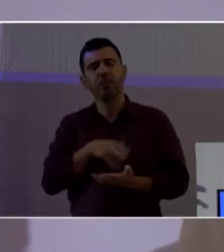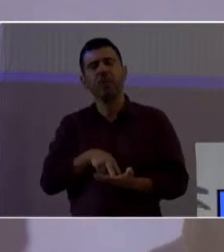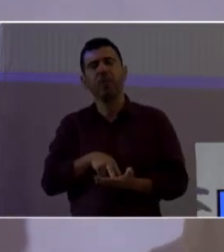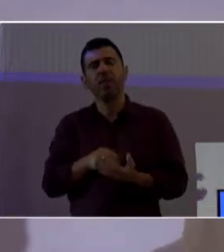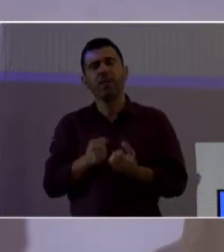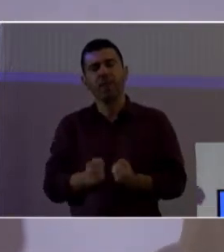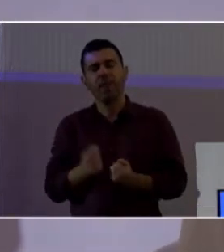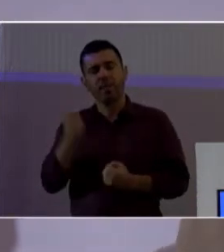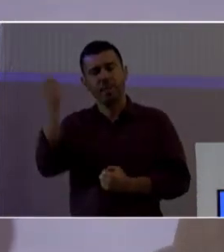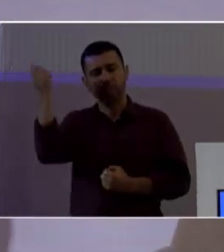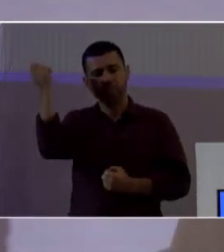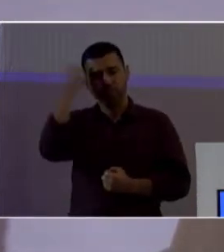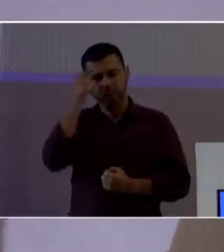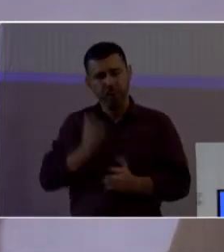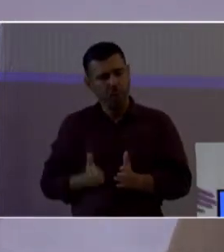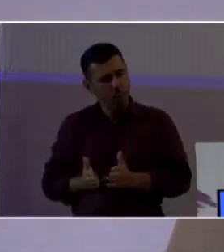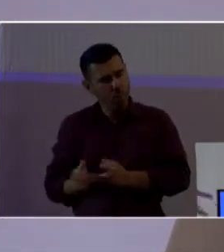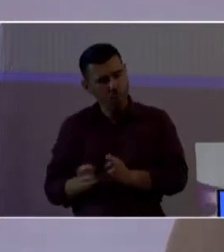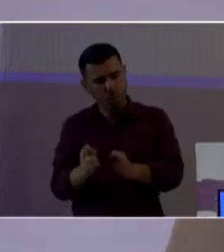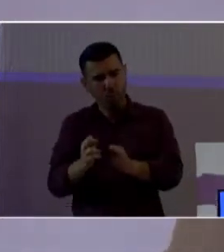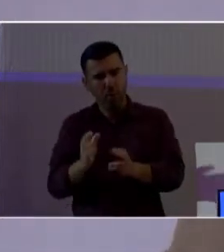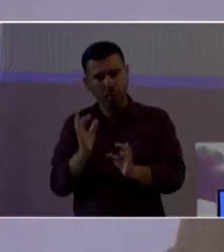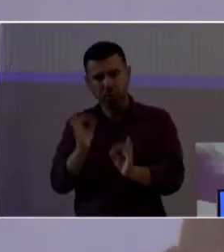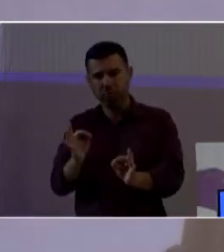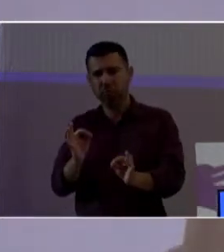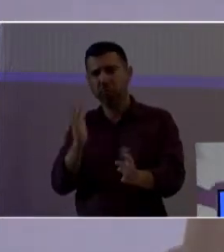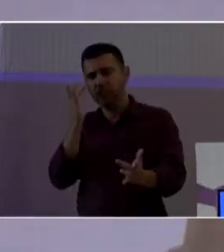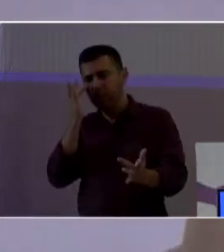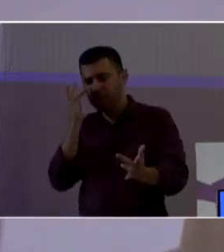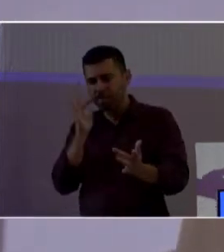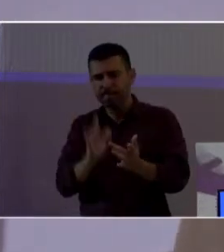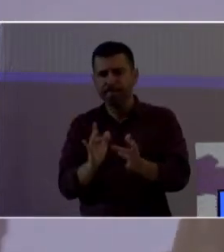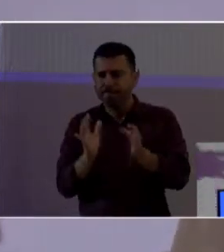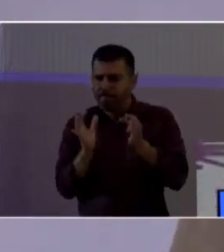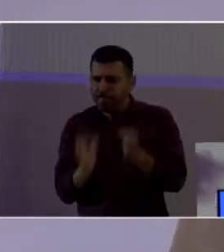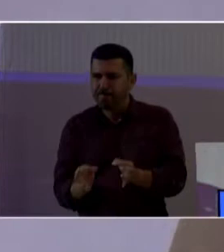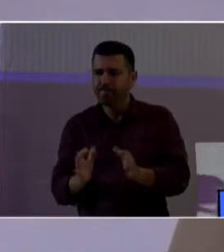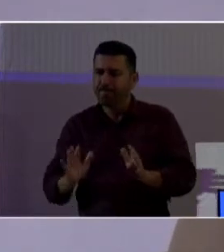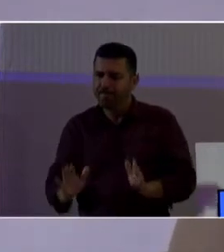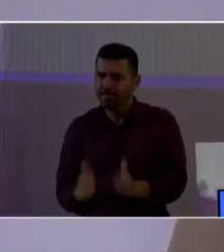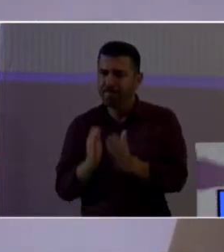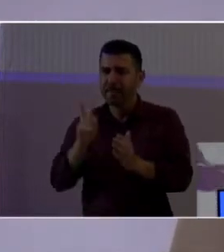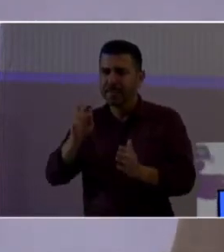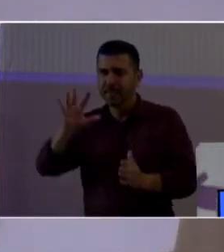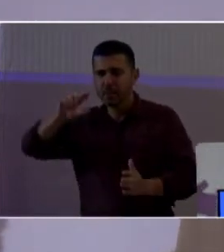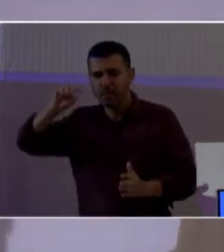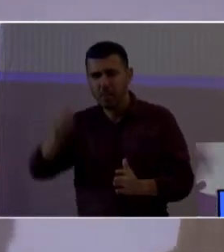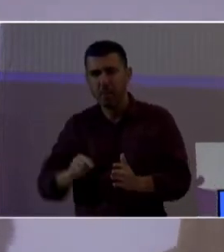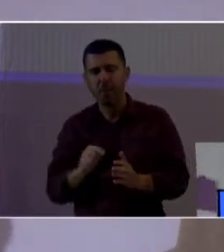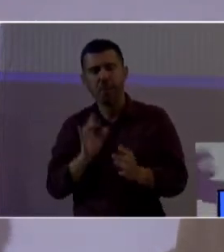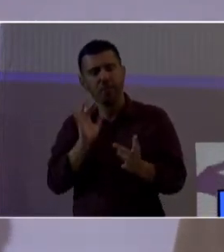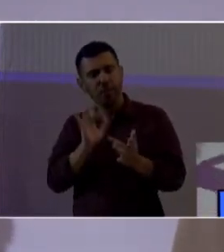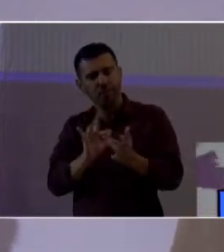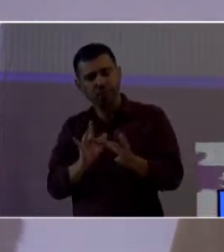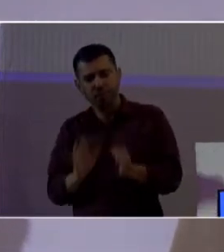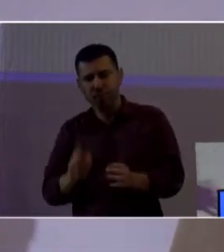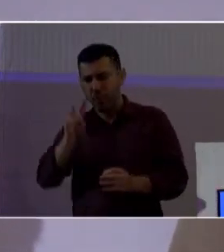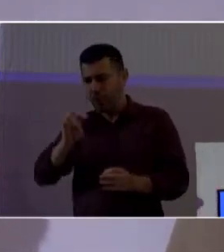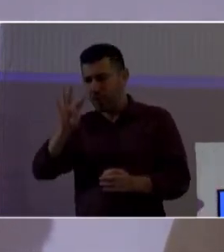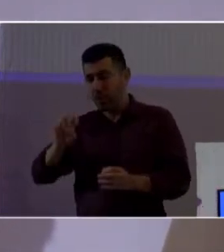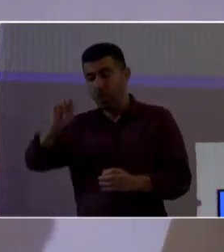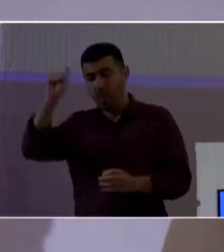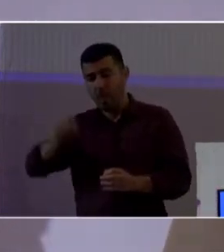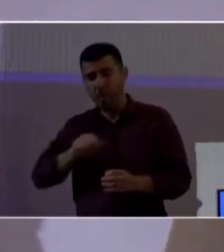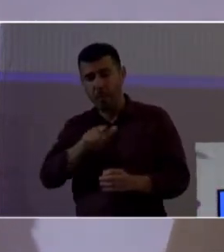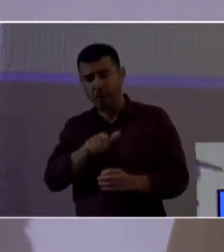adecuada. 76% de la población optimista frente a su futuro en la reincorporación, un 89%